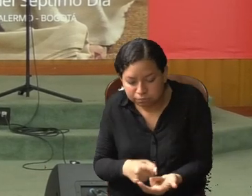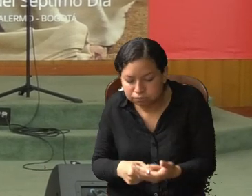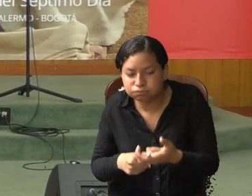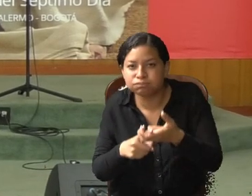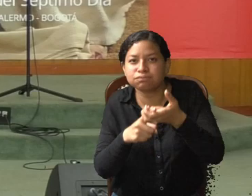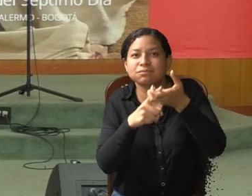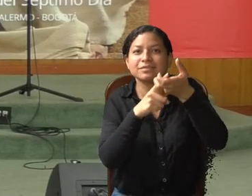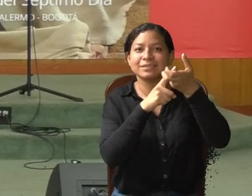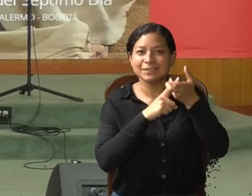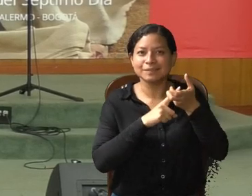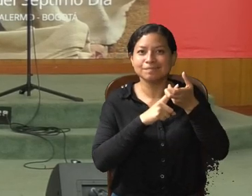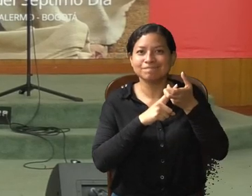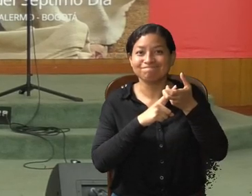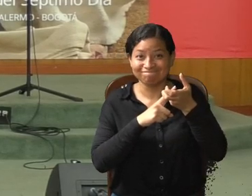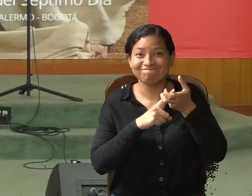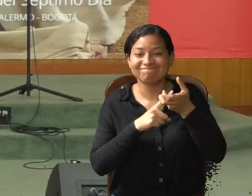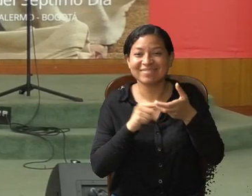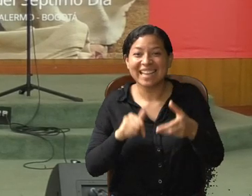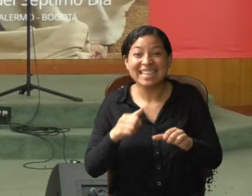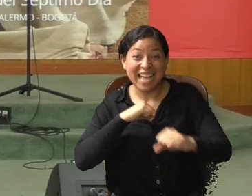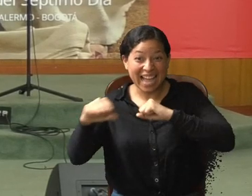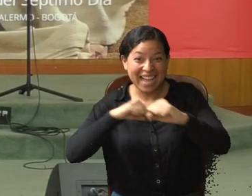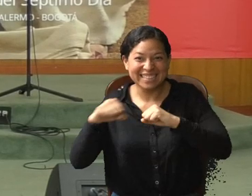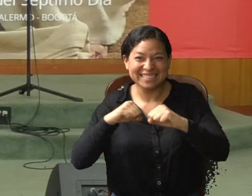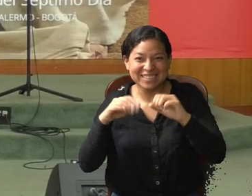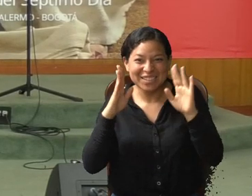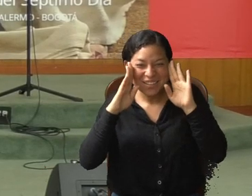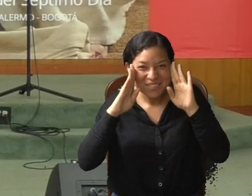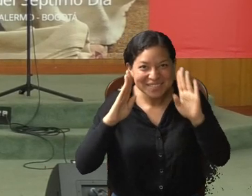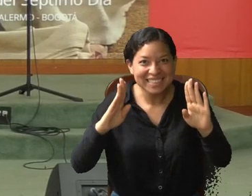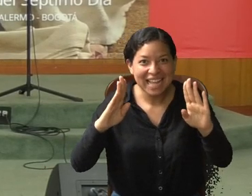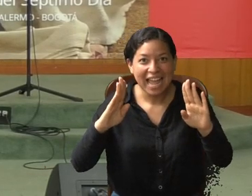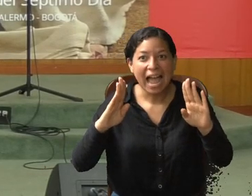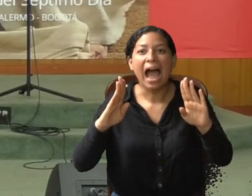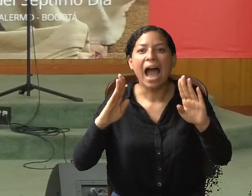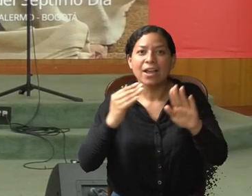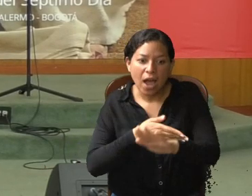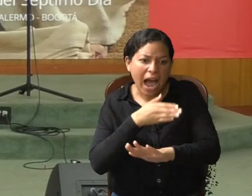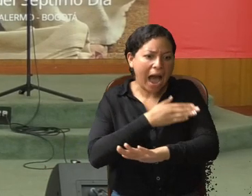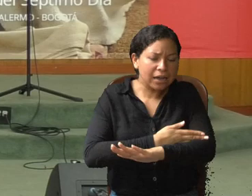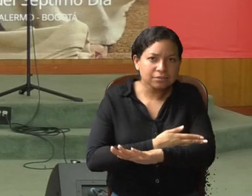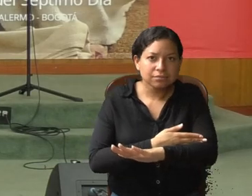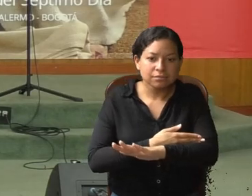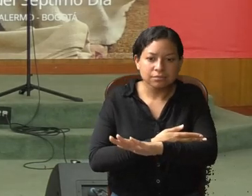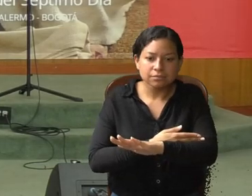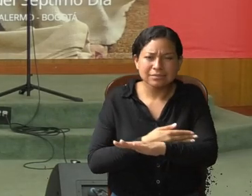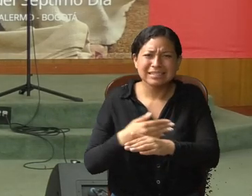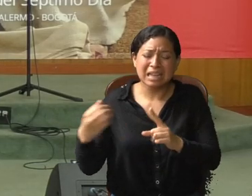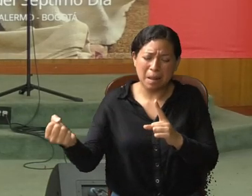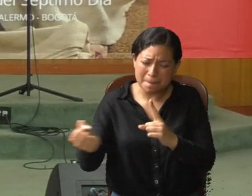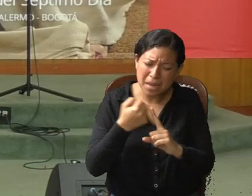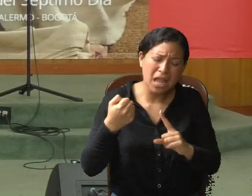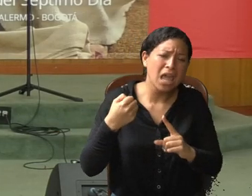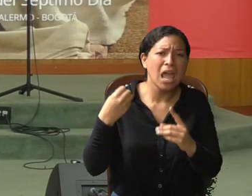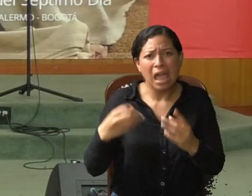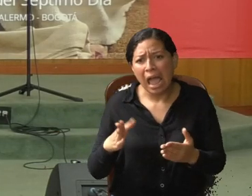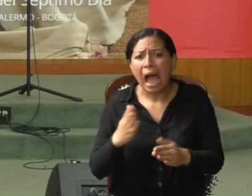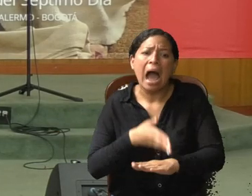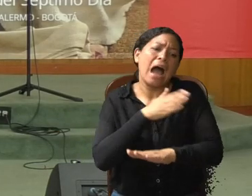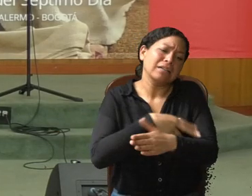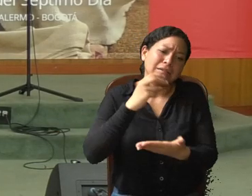de estar pendiente, de estar atento antes que suceda algo, y